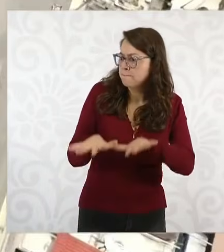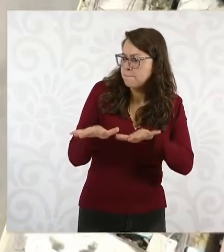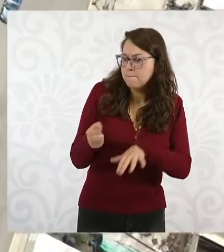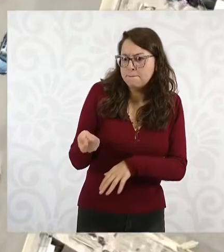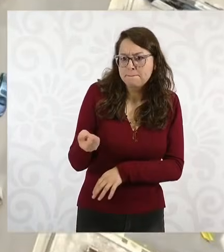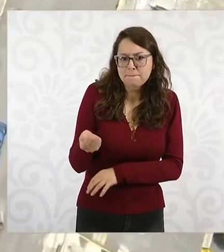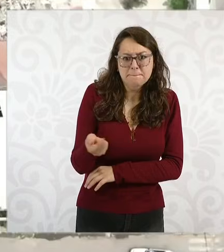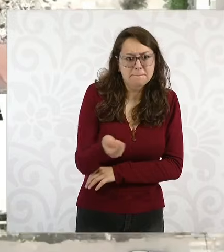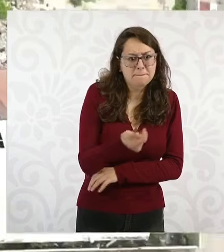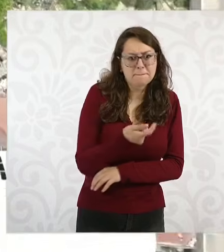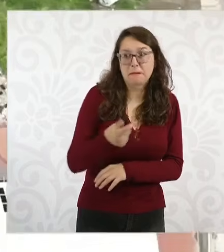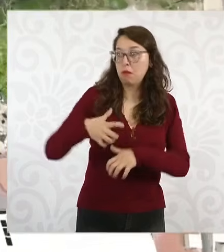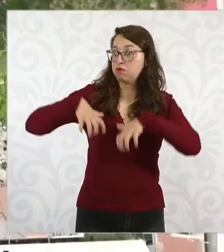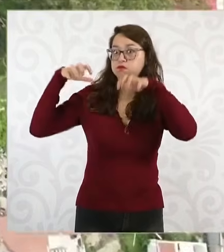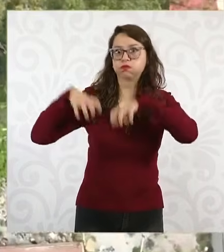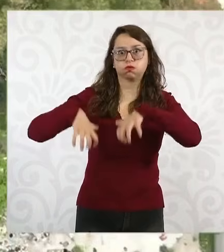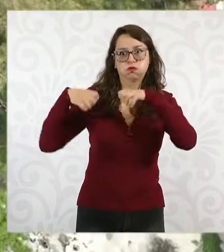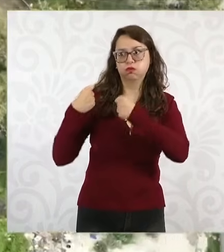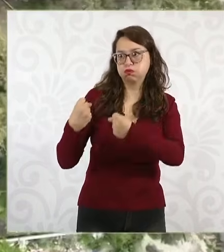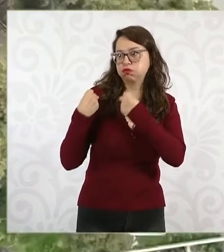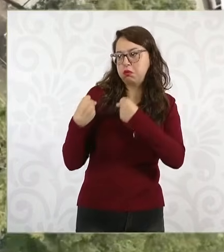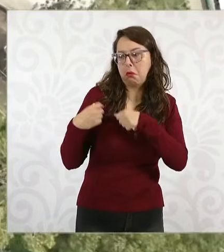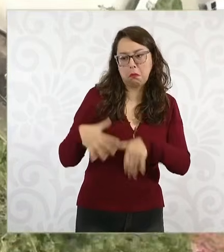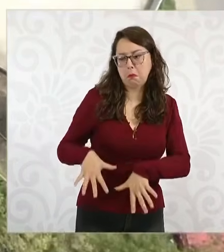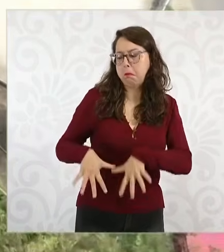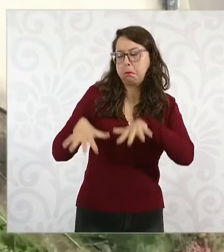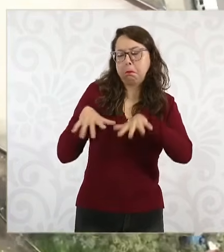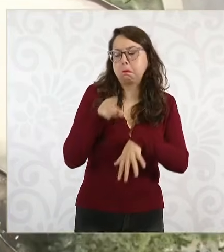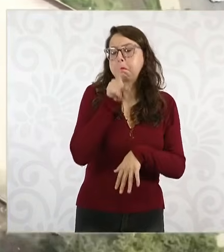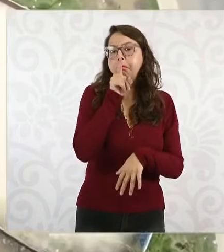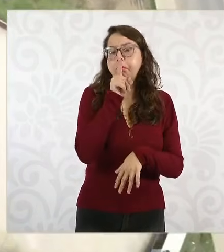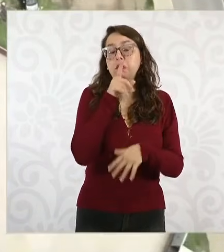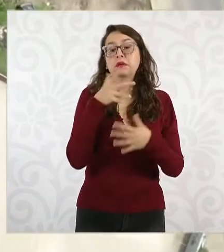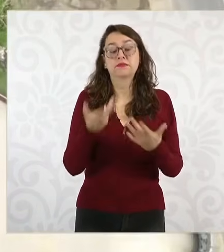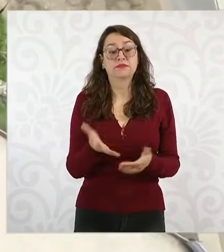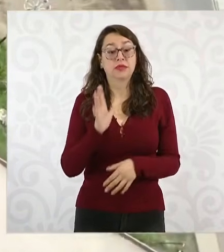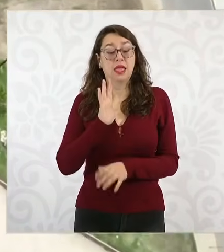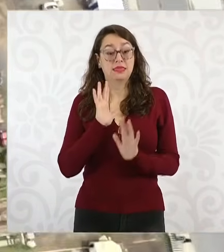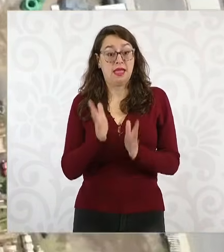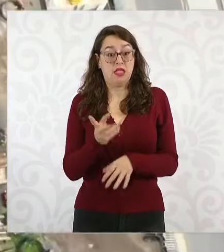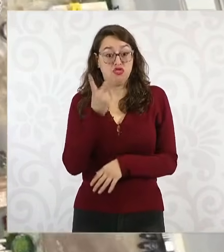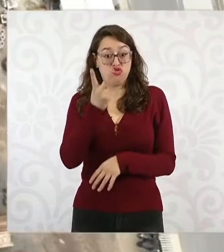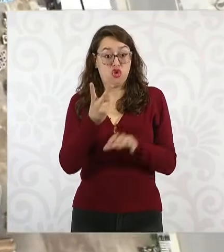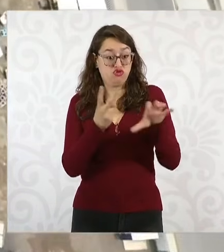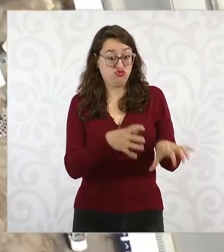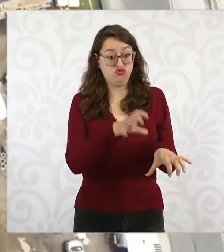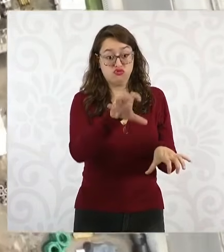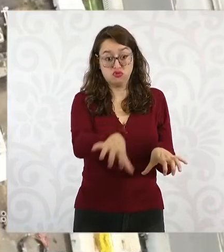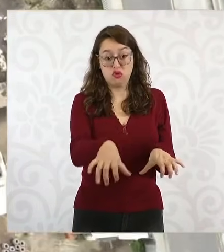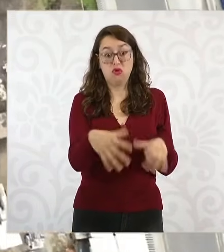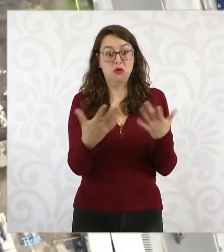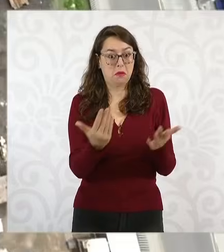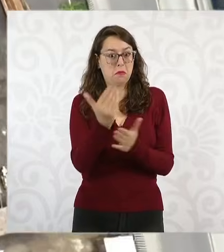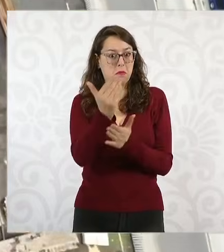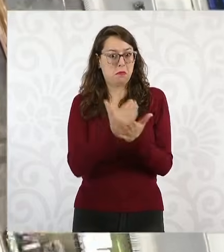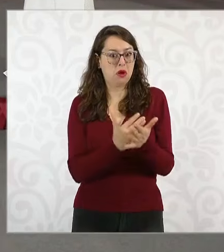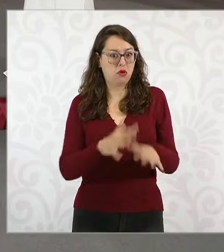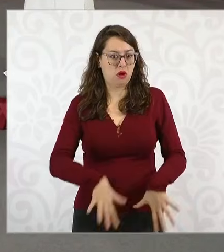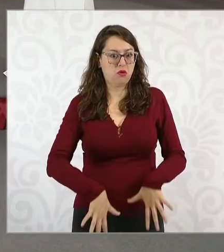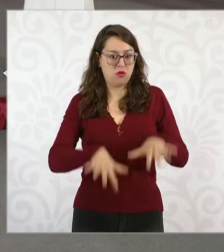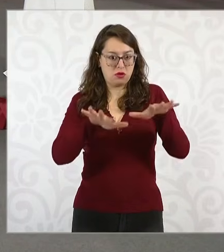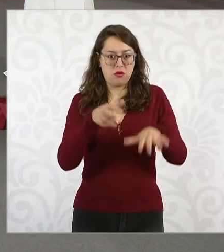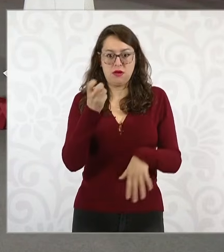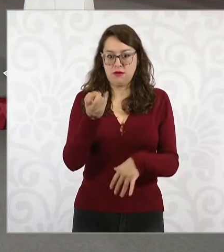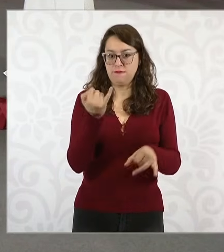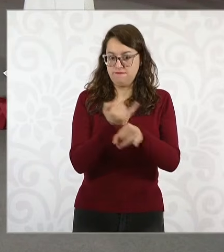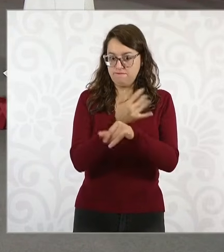lluvias, en las colonias de Jacalones y de Culturas en Valle de Chalco y también en Chalco. Es lo que tenemos que informar el día de hoy.